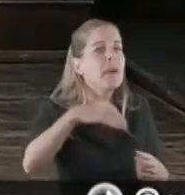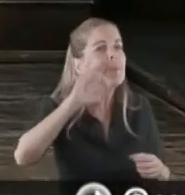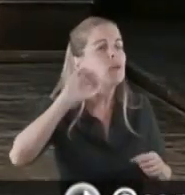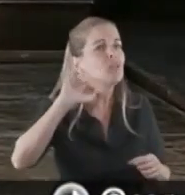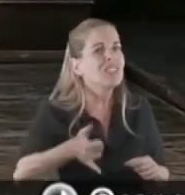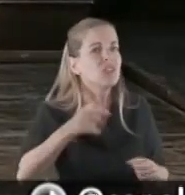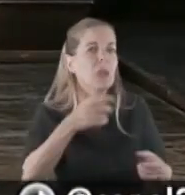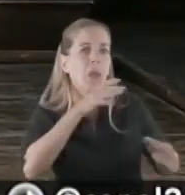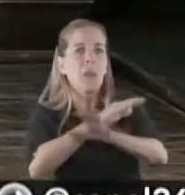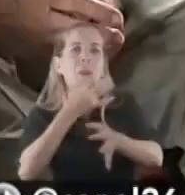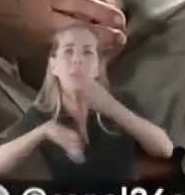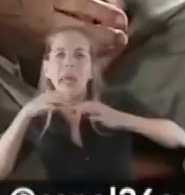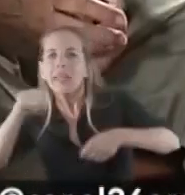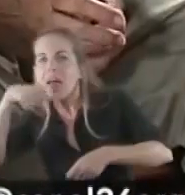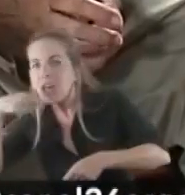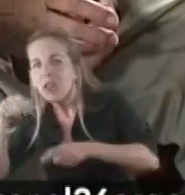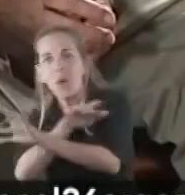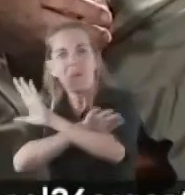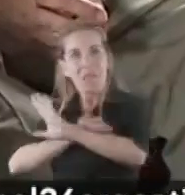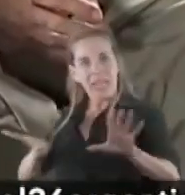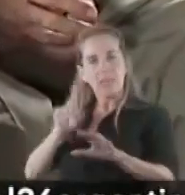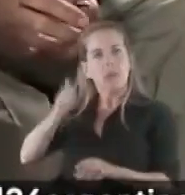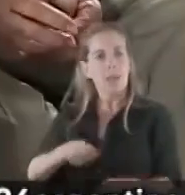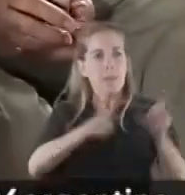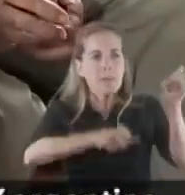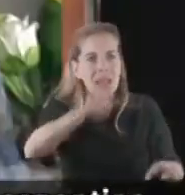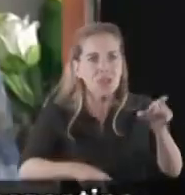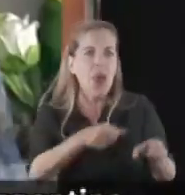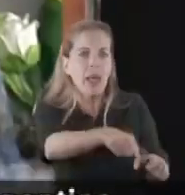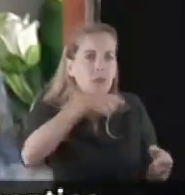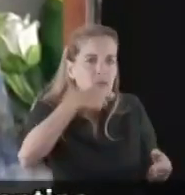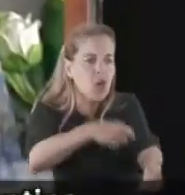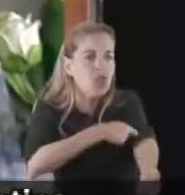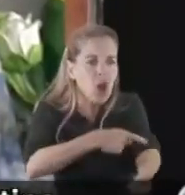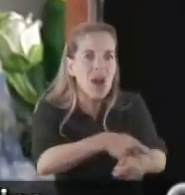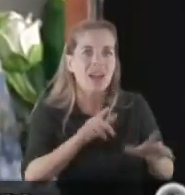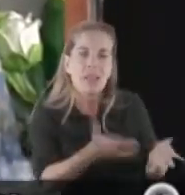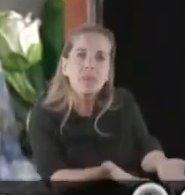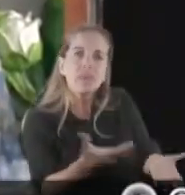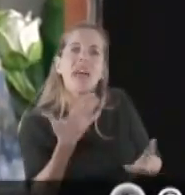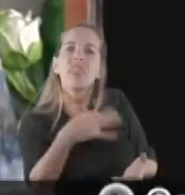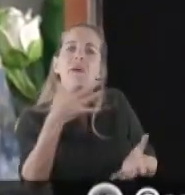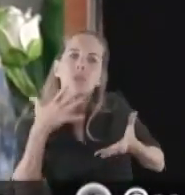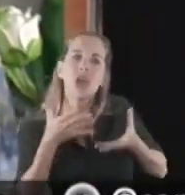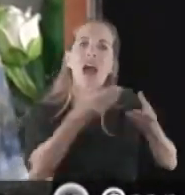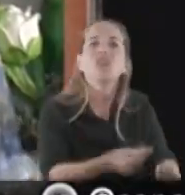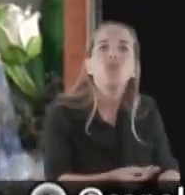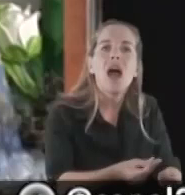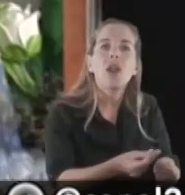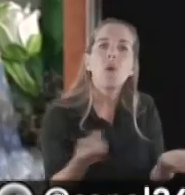también debemos auxiliar a los que han caído en el flagelo de la droga para sacarlos de ese lugar y volver a